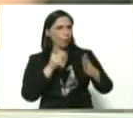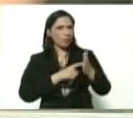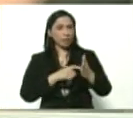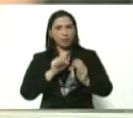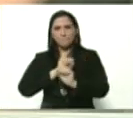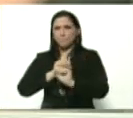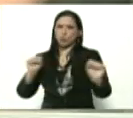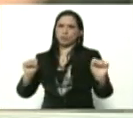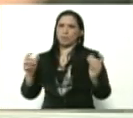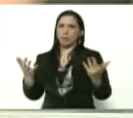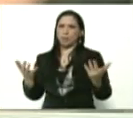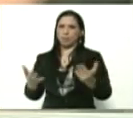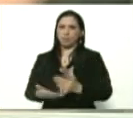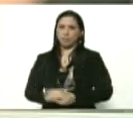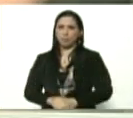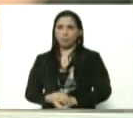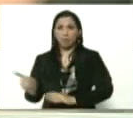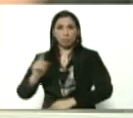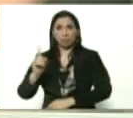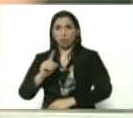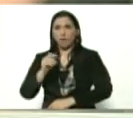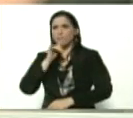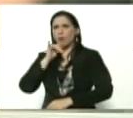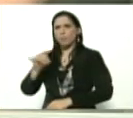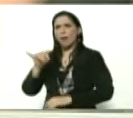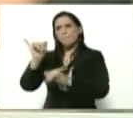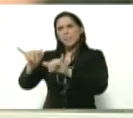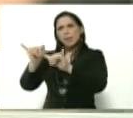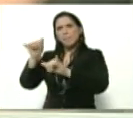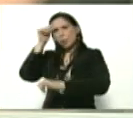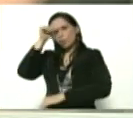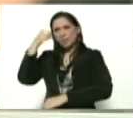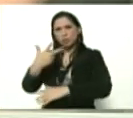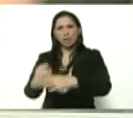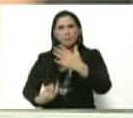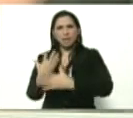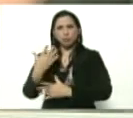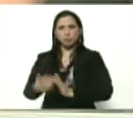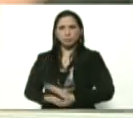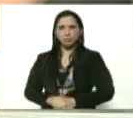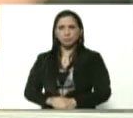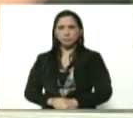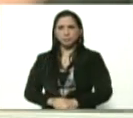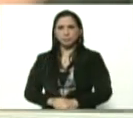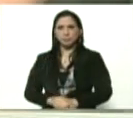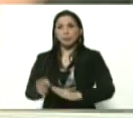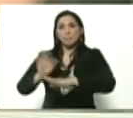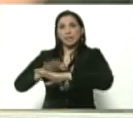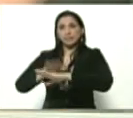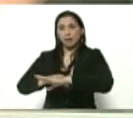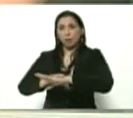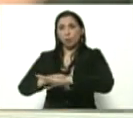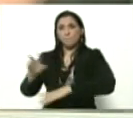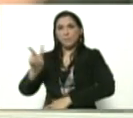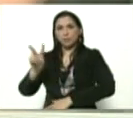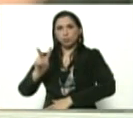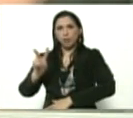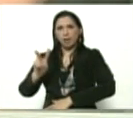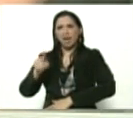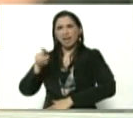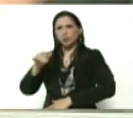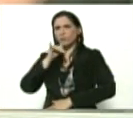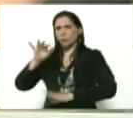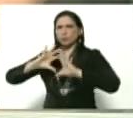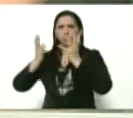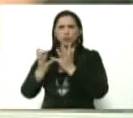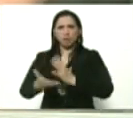Imposible que no le informasen el mismo domingo 3 de mayo lo que había acontecido en Venezuela. Era noticia